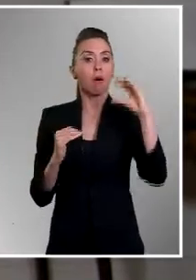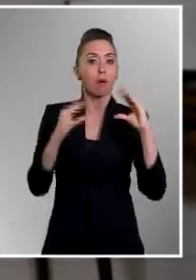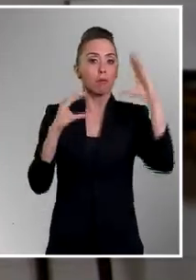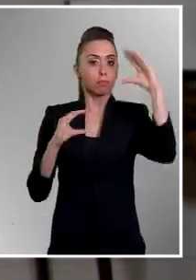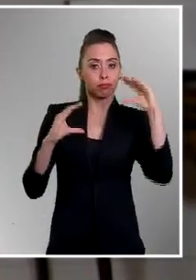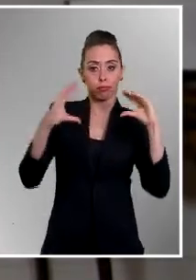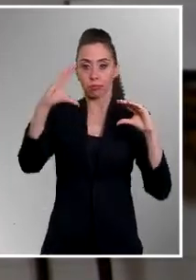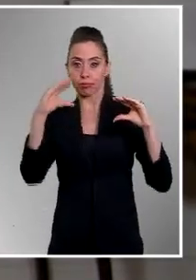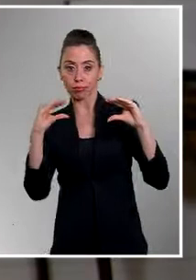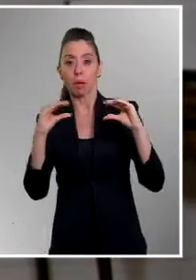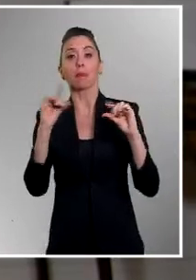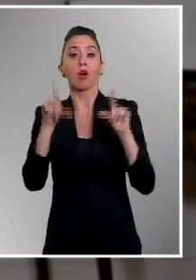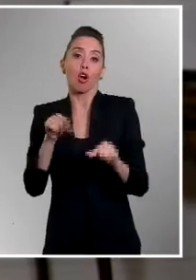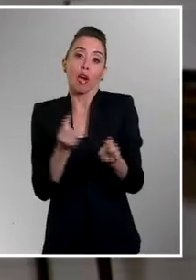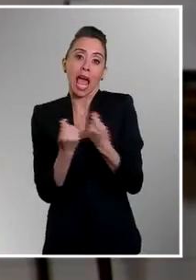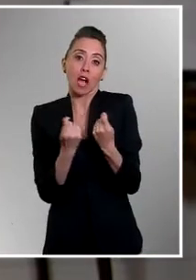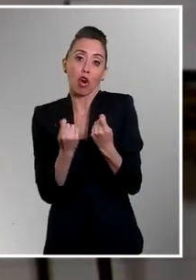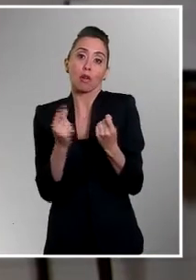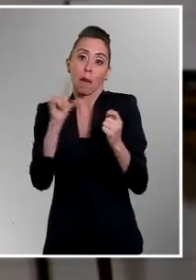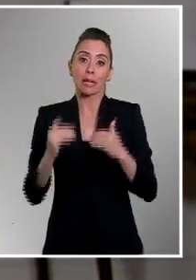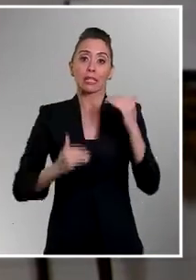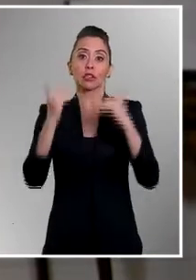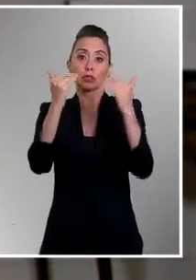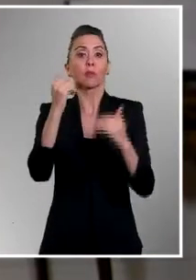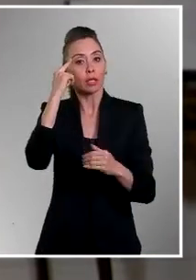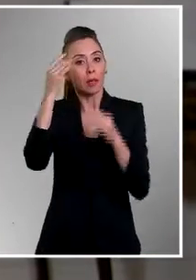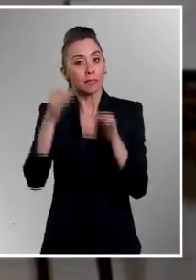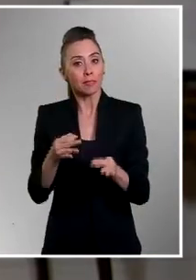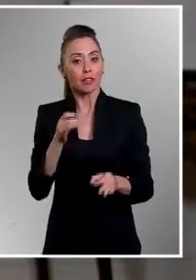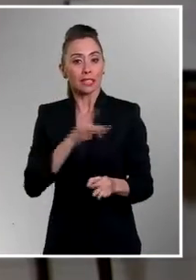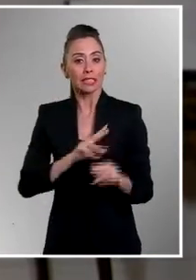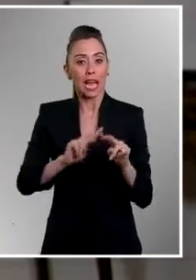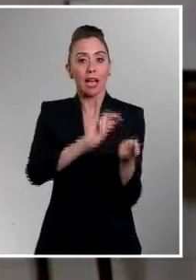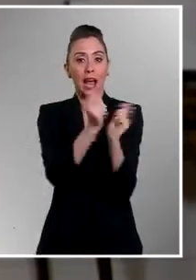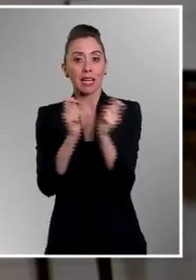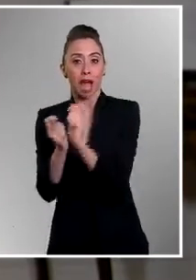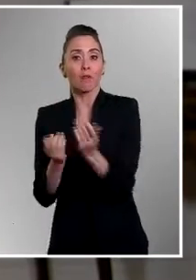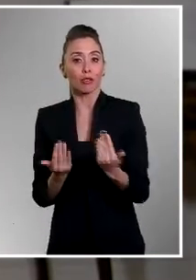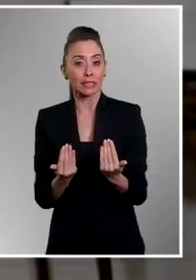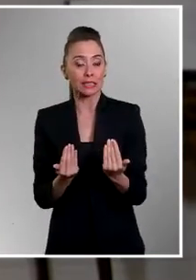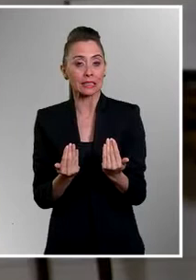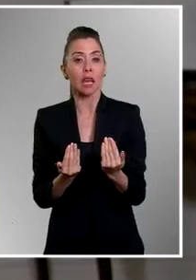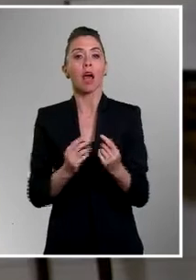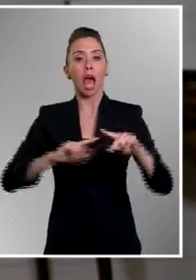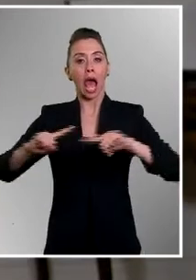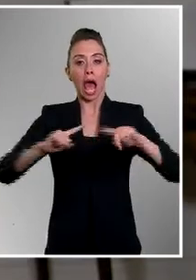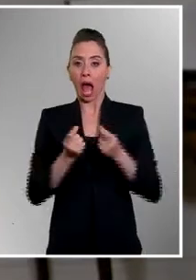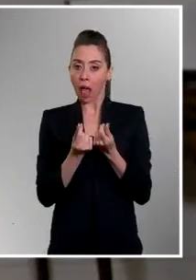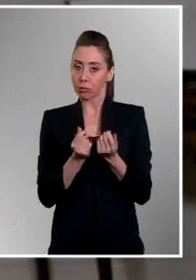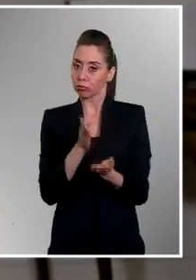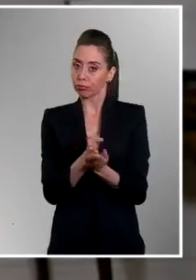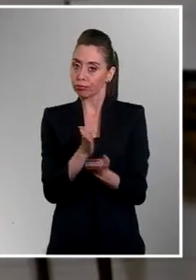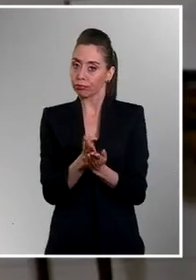económico este el resultado de la voluntad por seguir produciendo los cambios que chile necesita pero también de una administración rigurosa